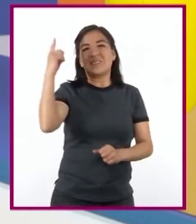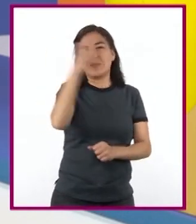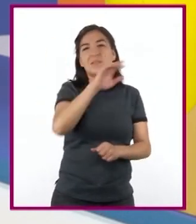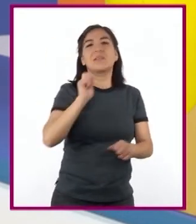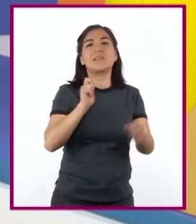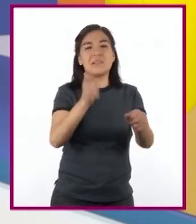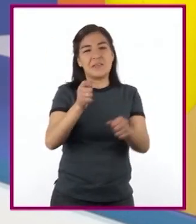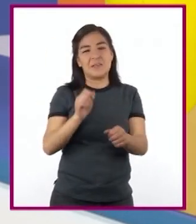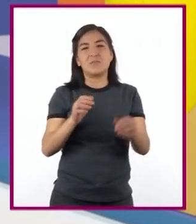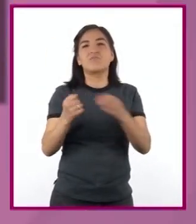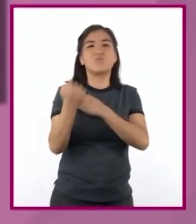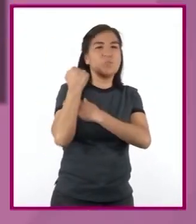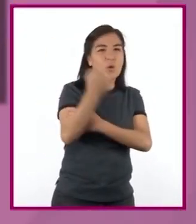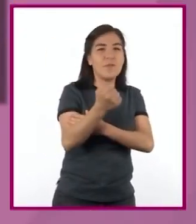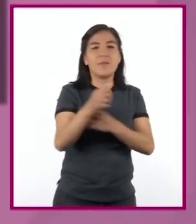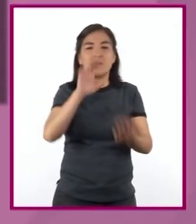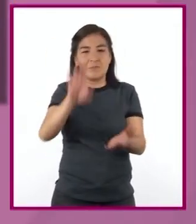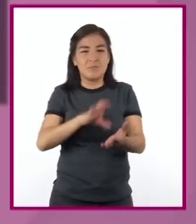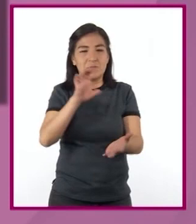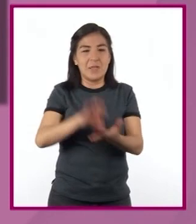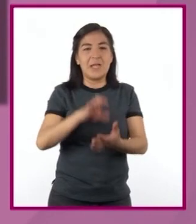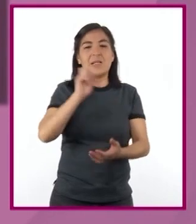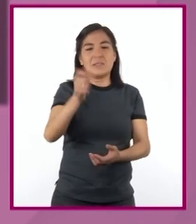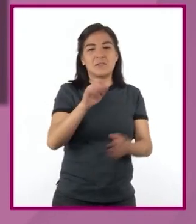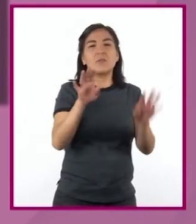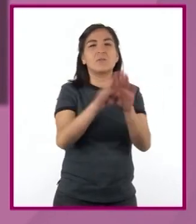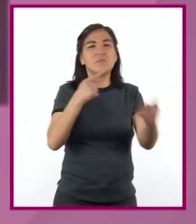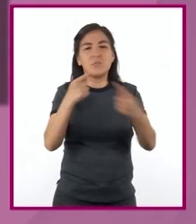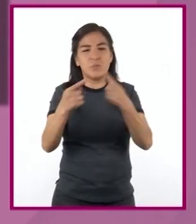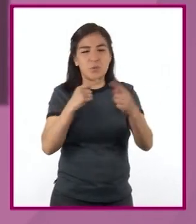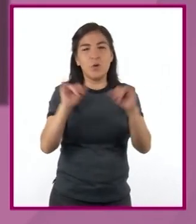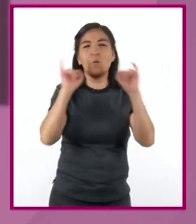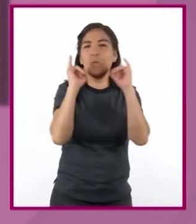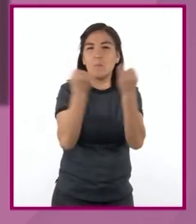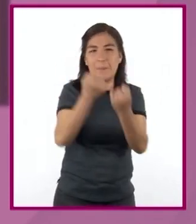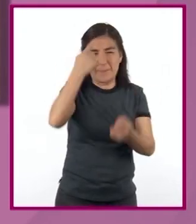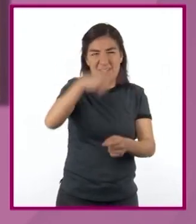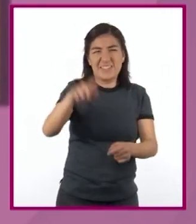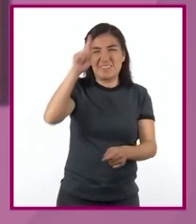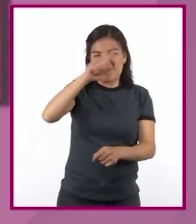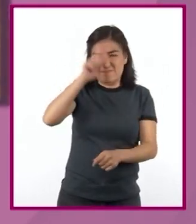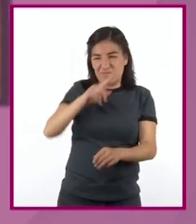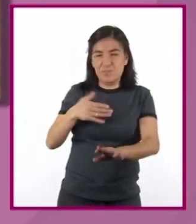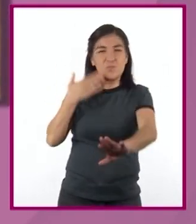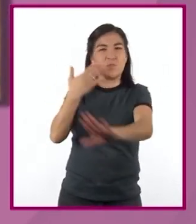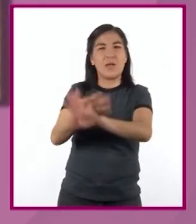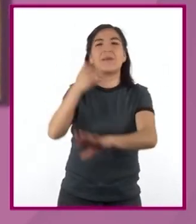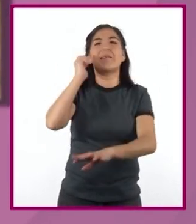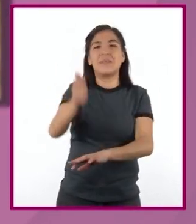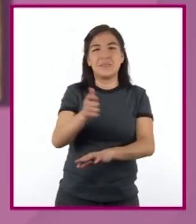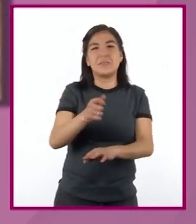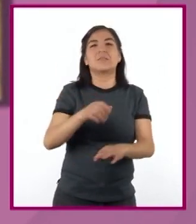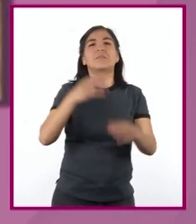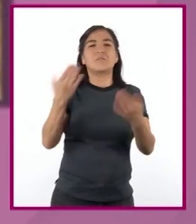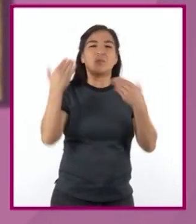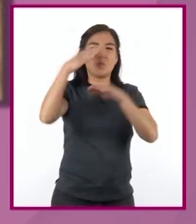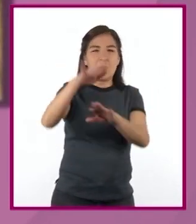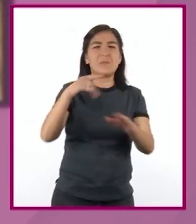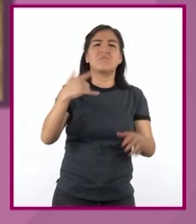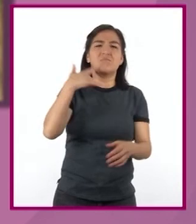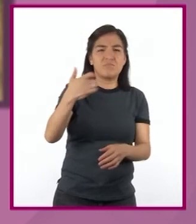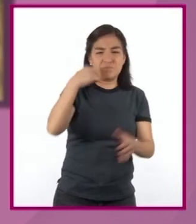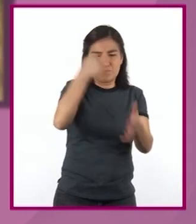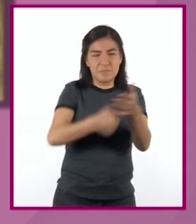poder en las colonias. Los criollos organizaron juntas de conspiración para luchar por la instauración de